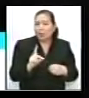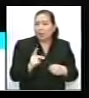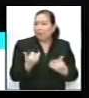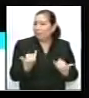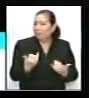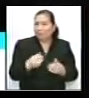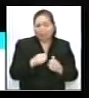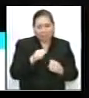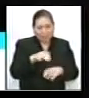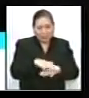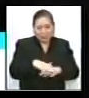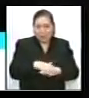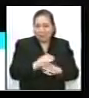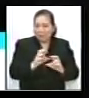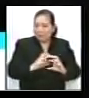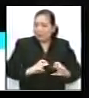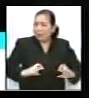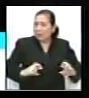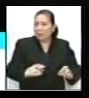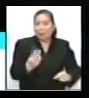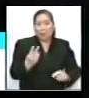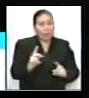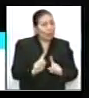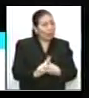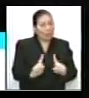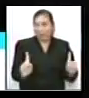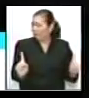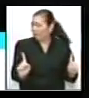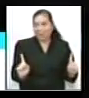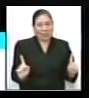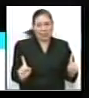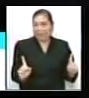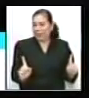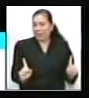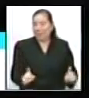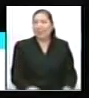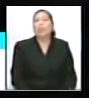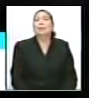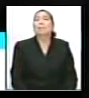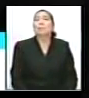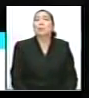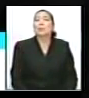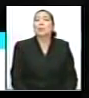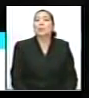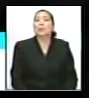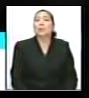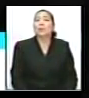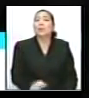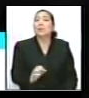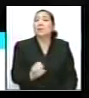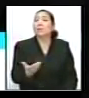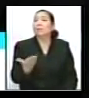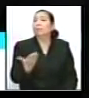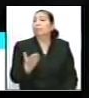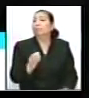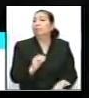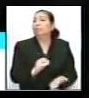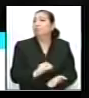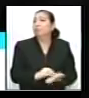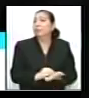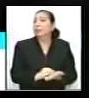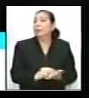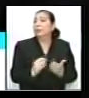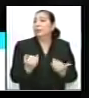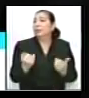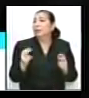ya el levantamiento de inmunidad parlamentaria, que son dos cosas distintas. Y en ese sentido, presidenta, sí, además, está el